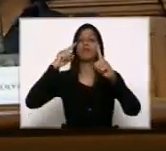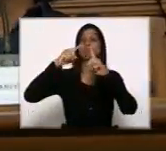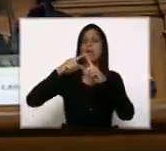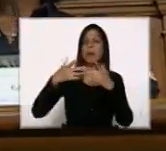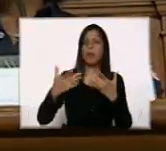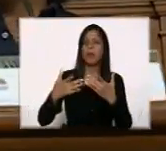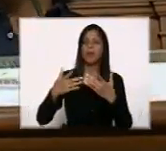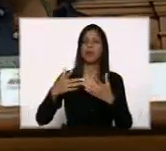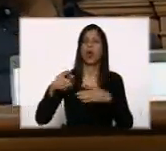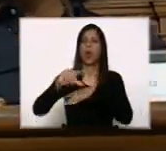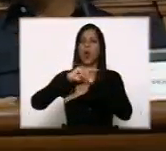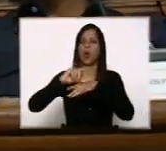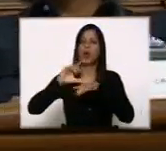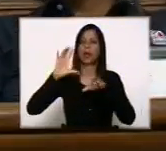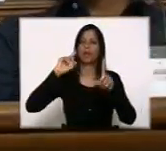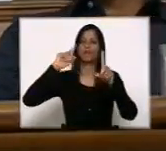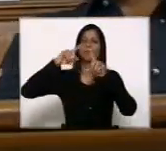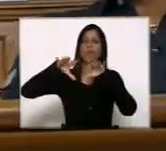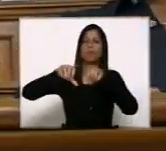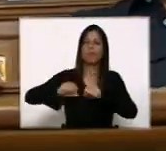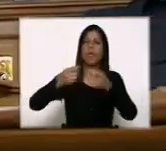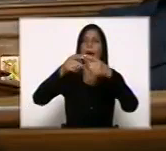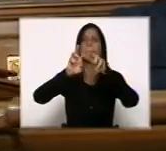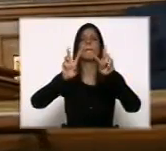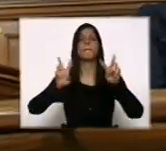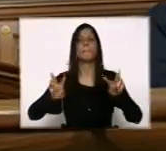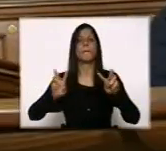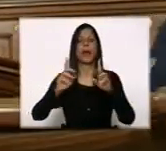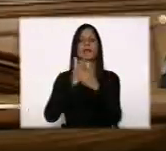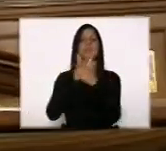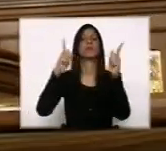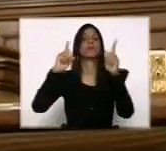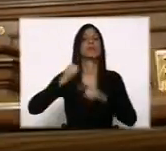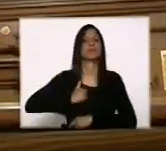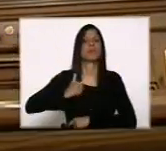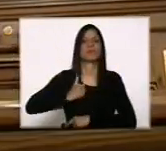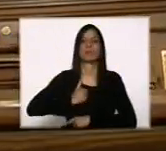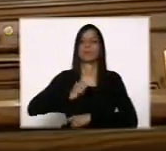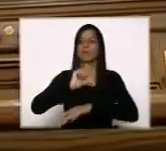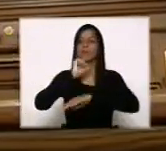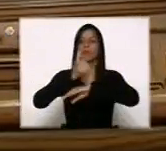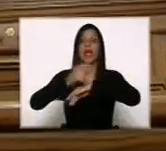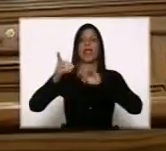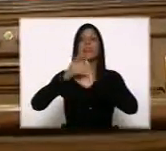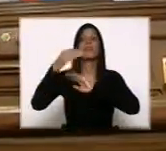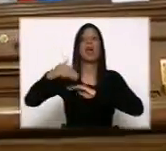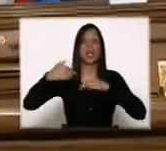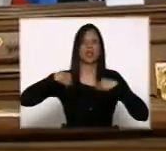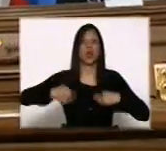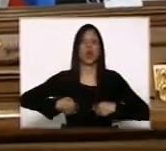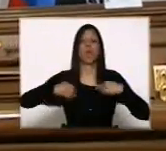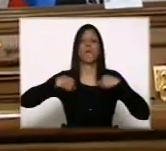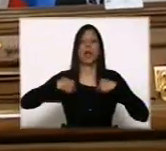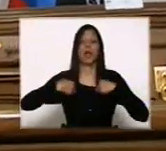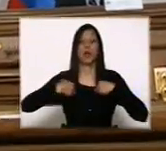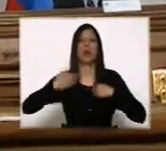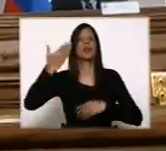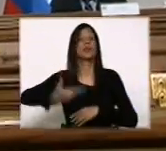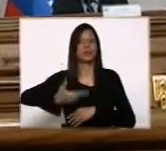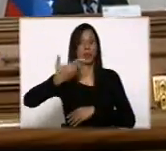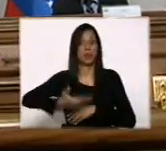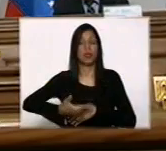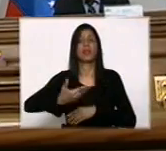altos fines del Estado y los valores de paz, soberanía y preeminencia de los derechos humanos, sin menoscabo